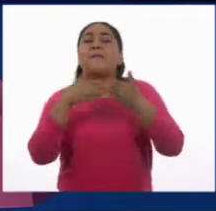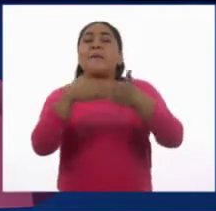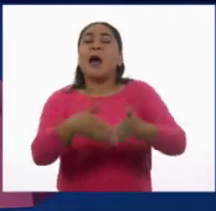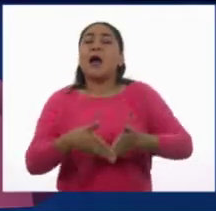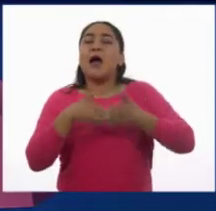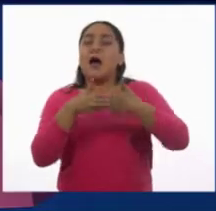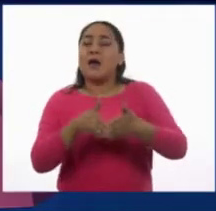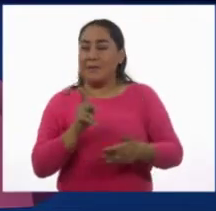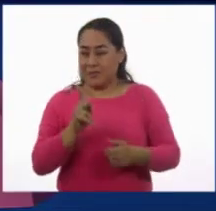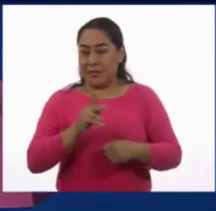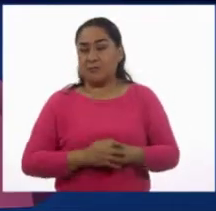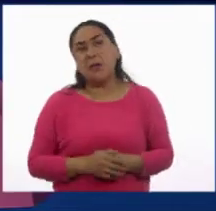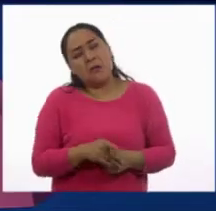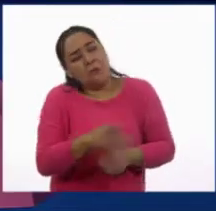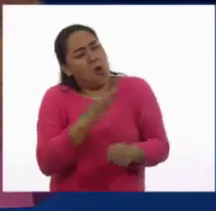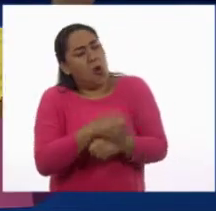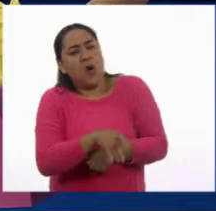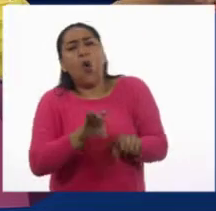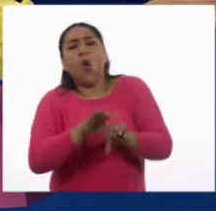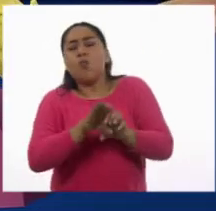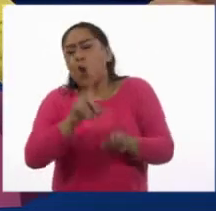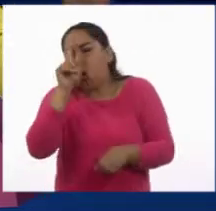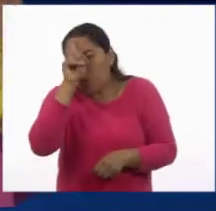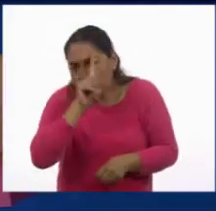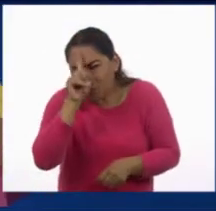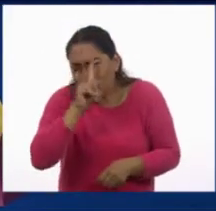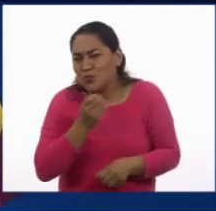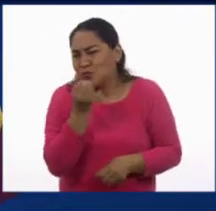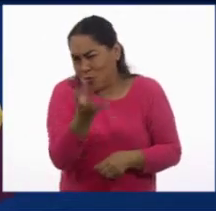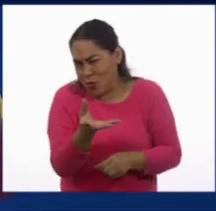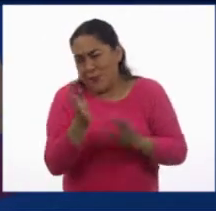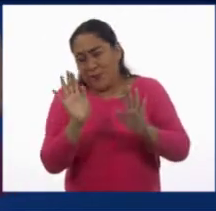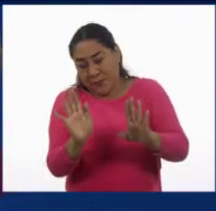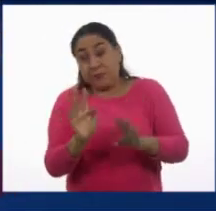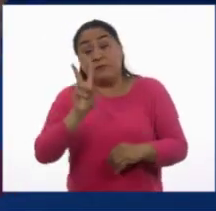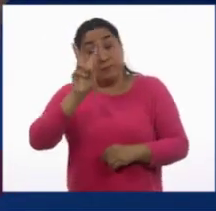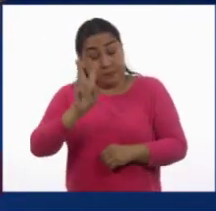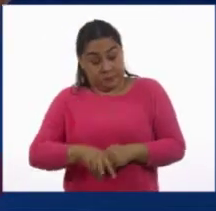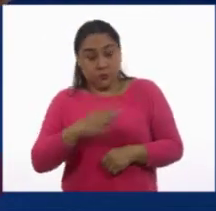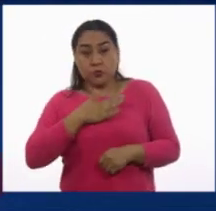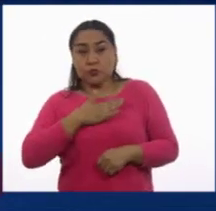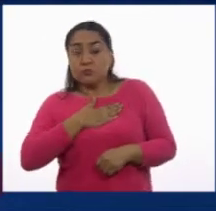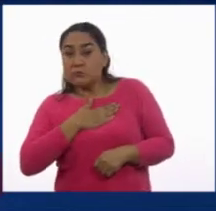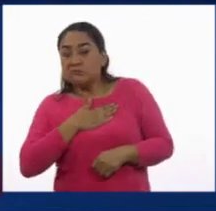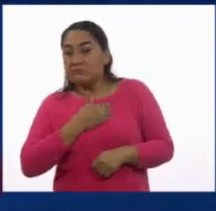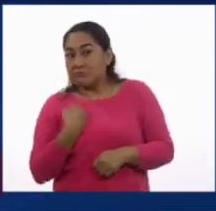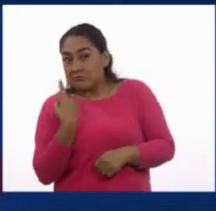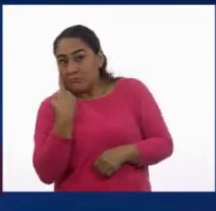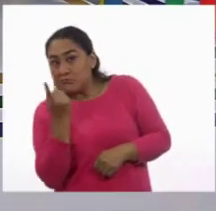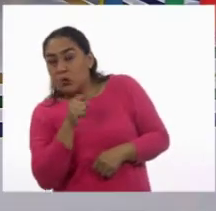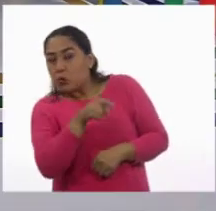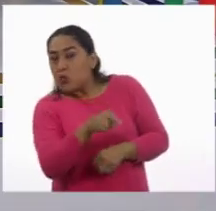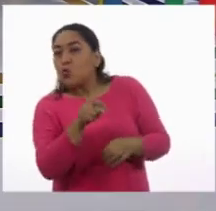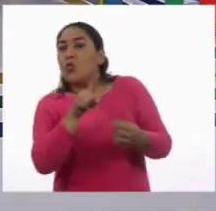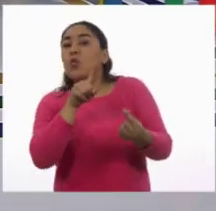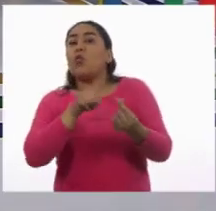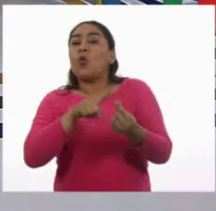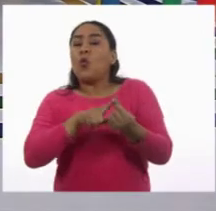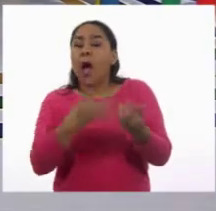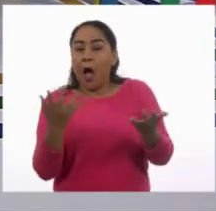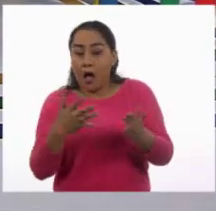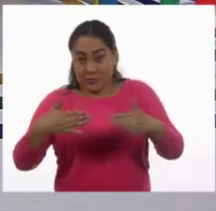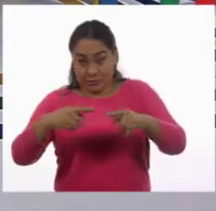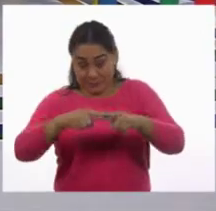una sugerencia. Uh-huh. Realmente nosotros, por eso tenemos esto, para que yo no vea dónde vas a colocar tú